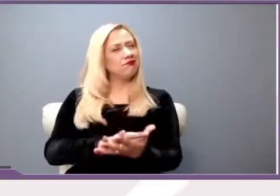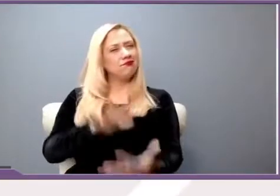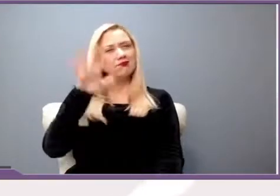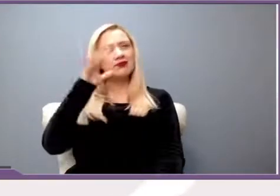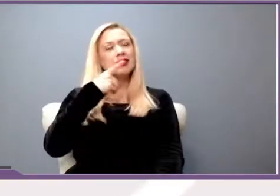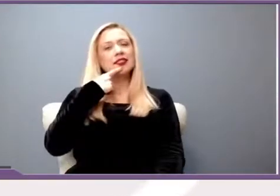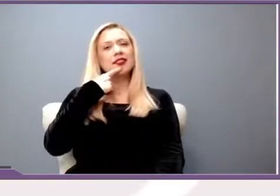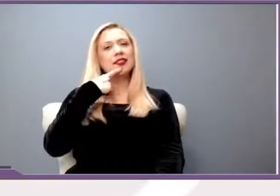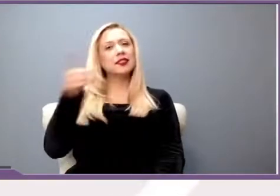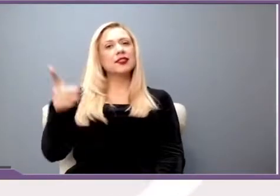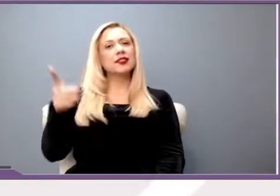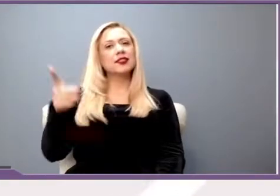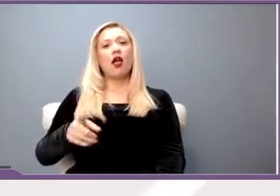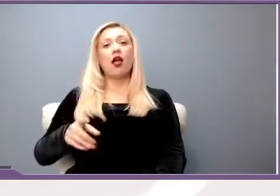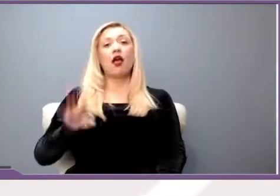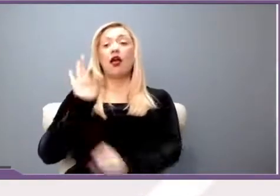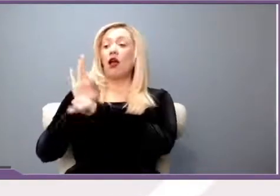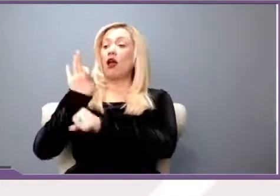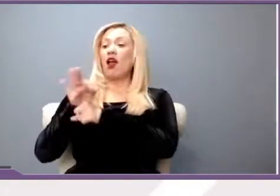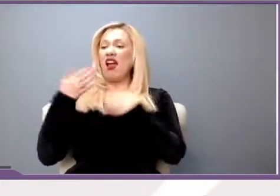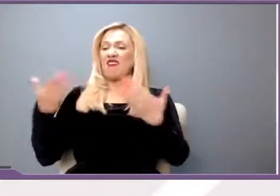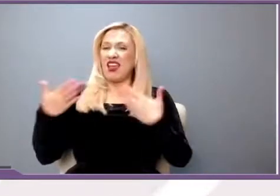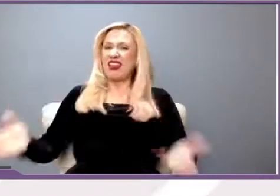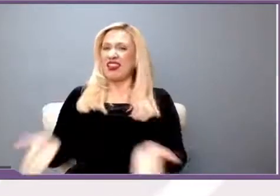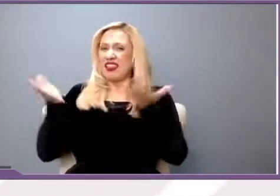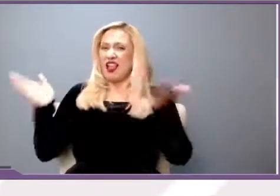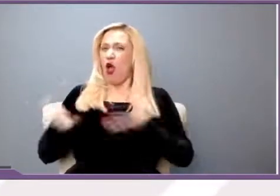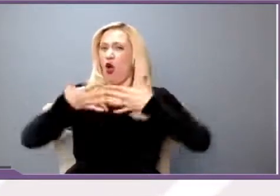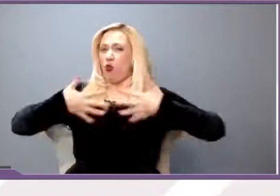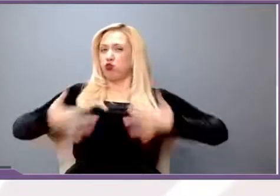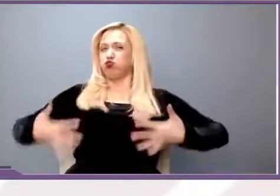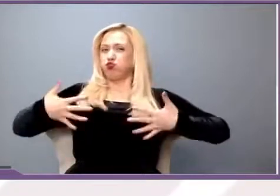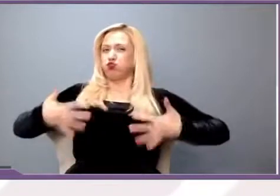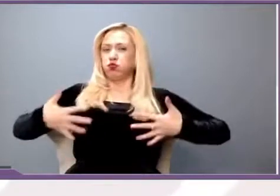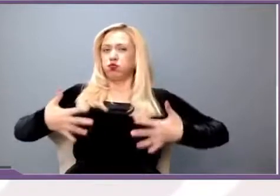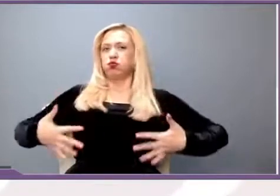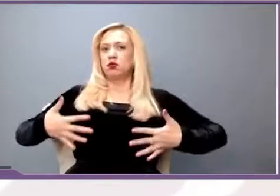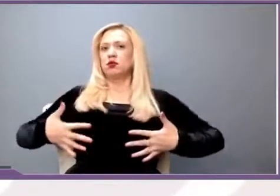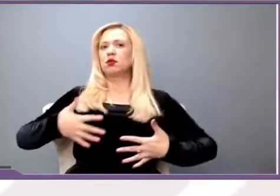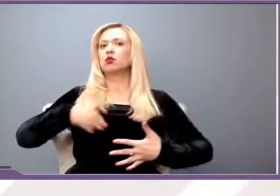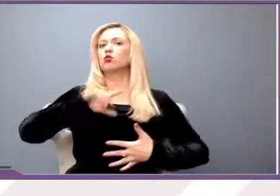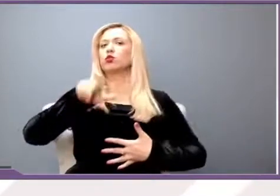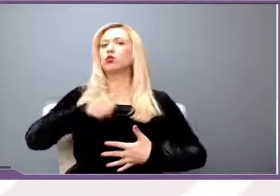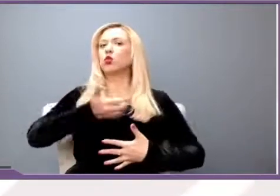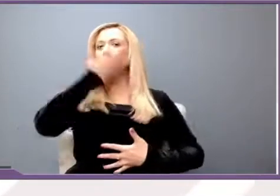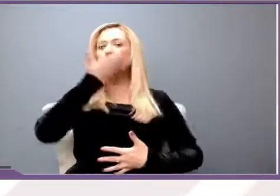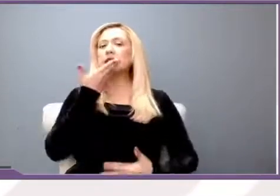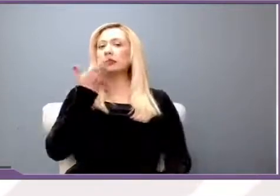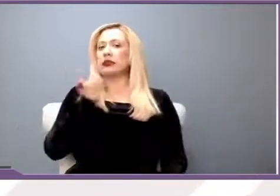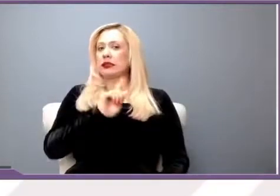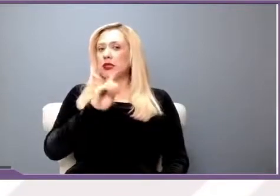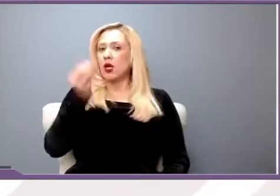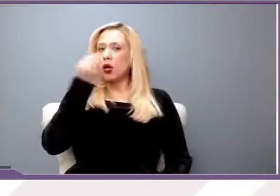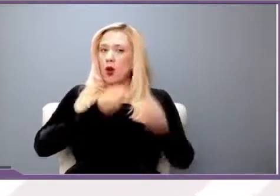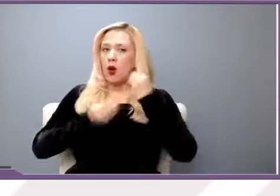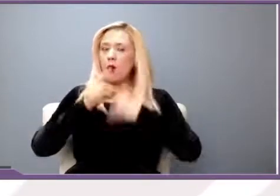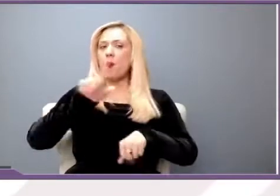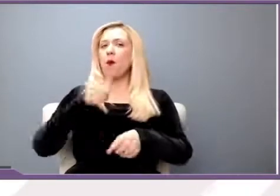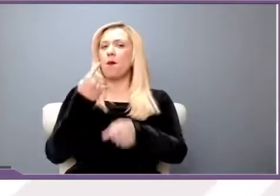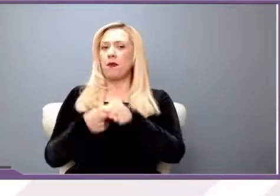se promueve la gordura o que no se está hablando de hábitos no saludables. ¿Qué responderías a esto,